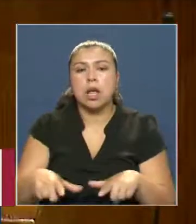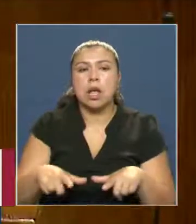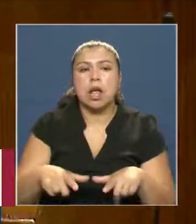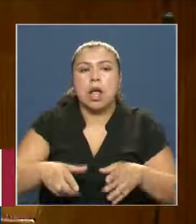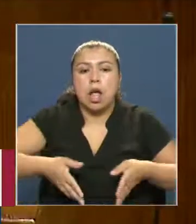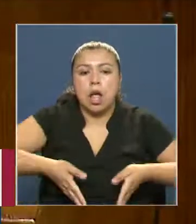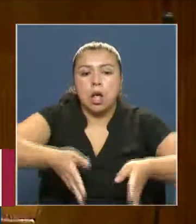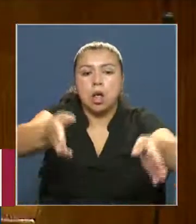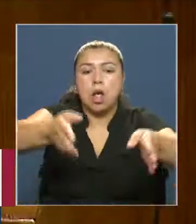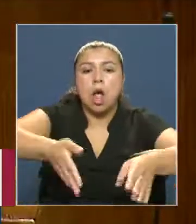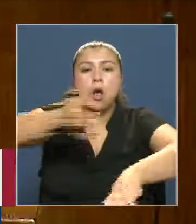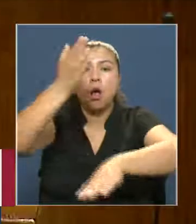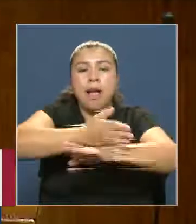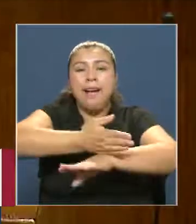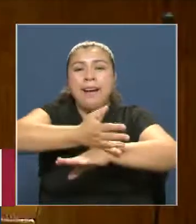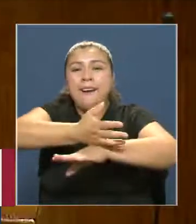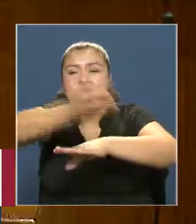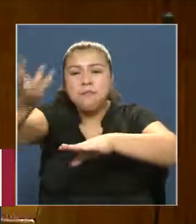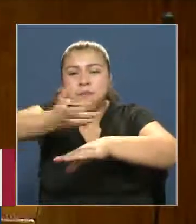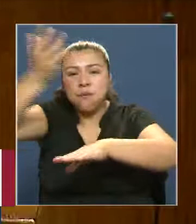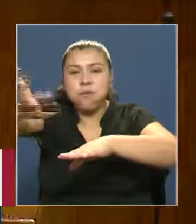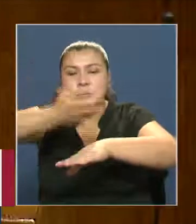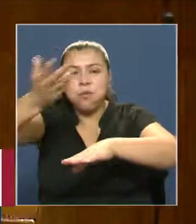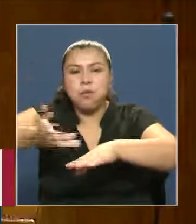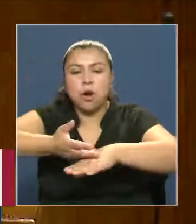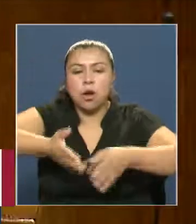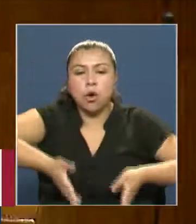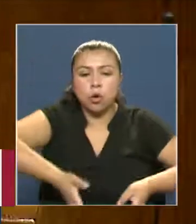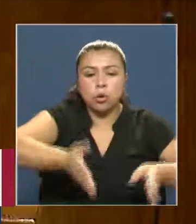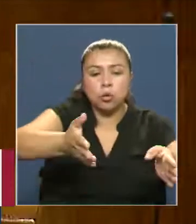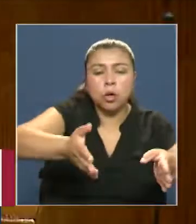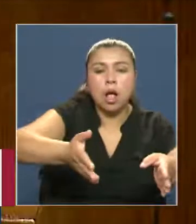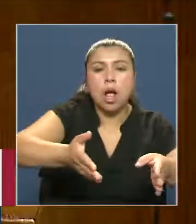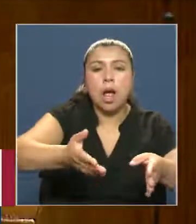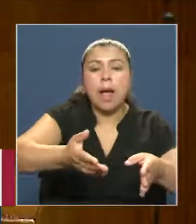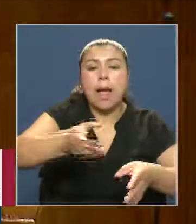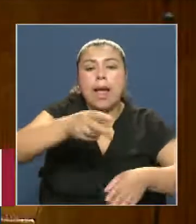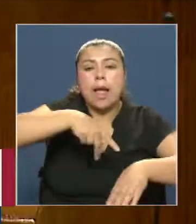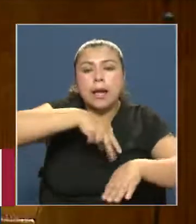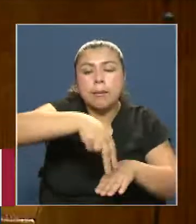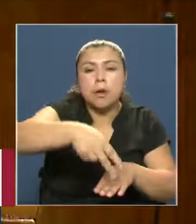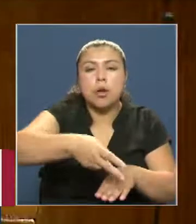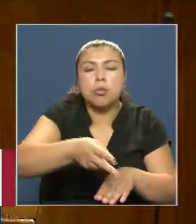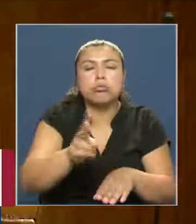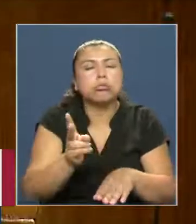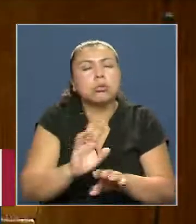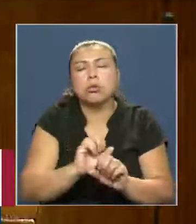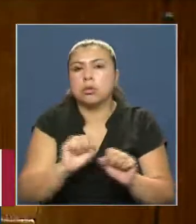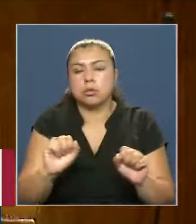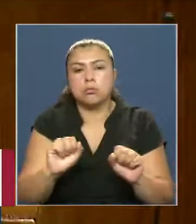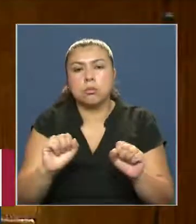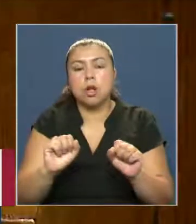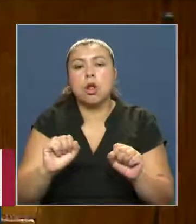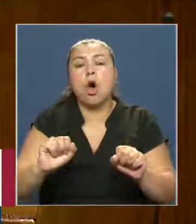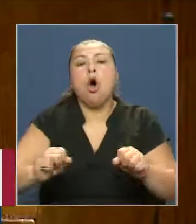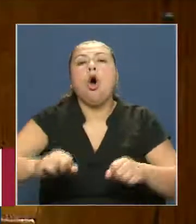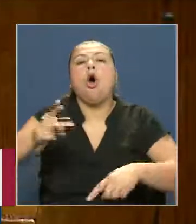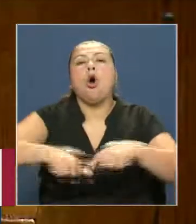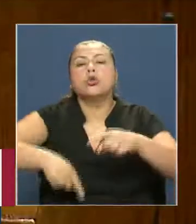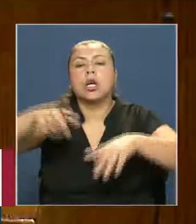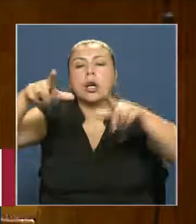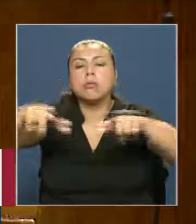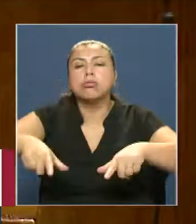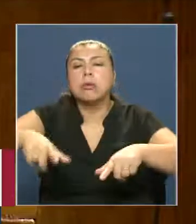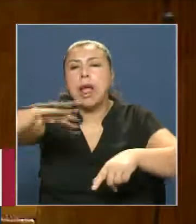caminos de cortafuegos, en franjas de caminos públicos o en franjas con declaratoria de utilidad pública, ni en tierra indígena cuyos